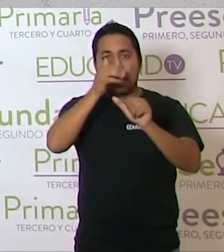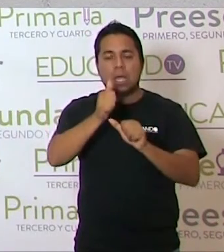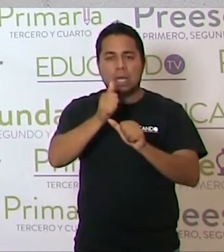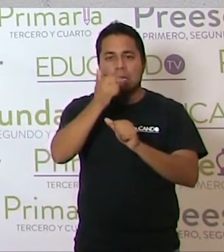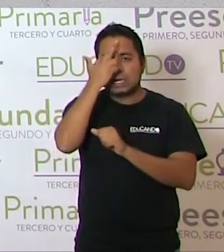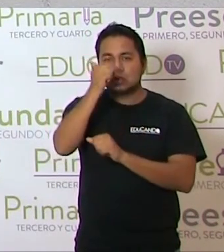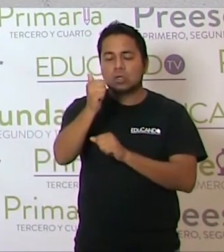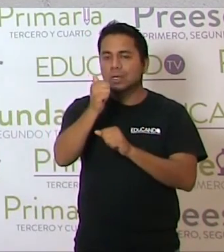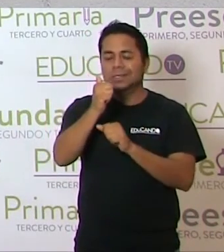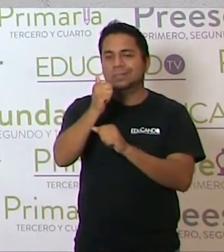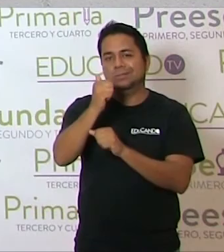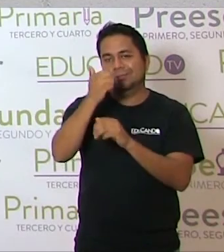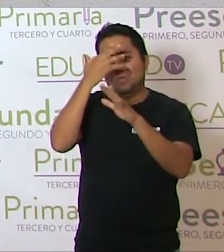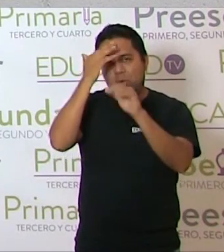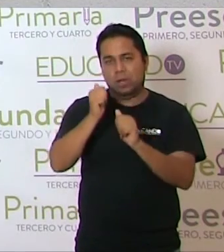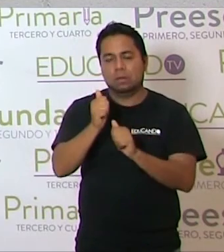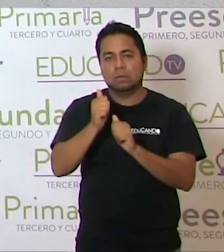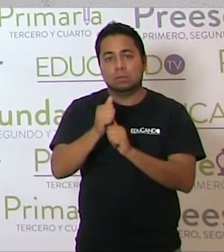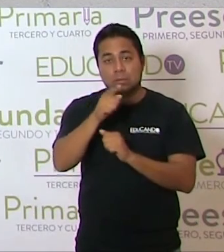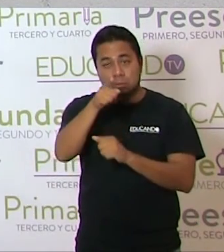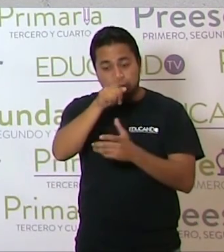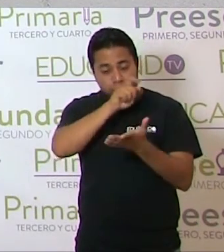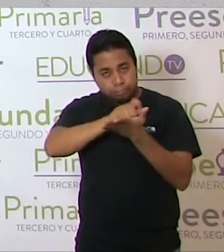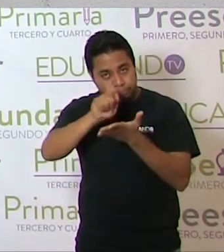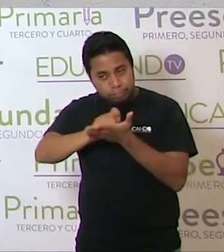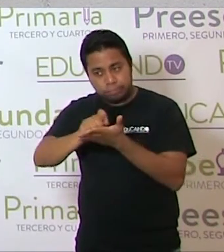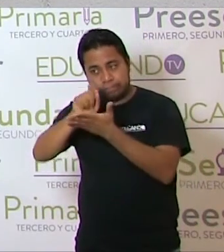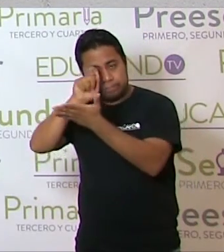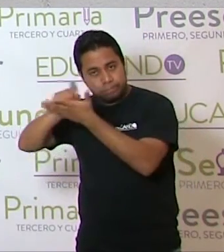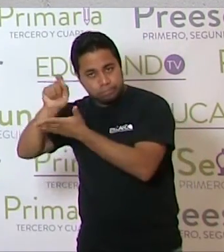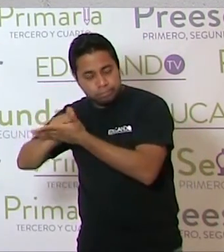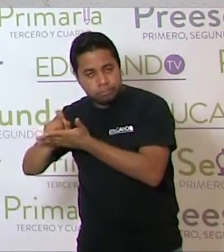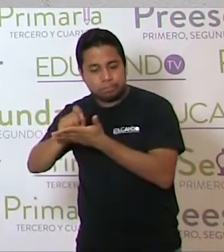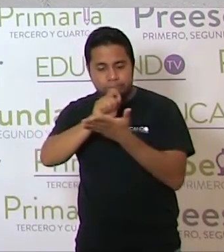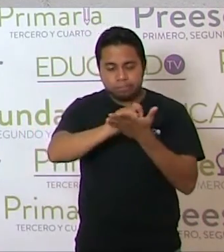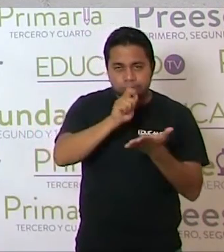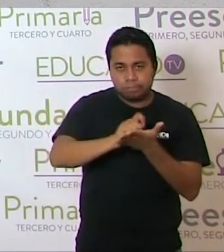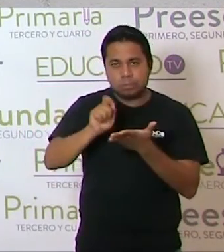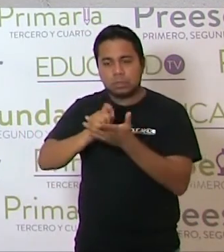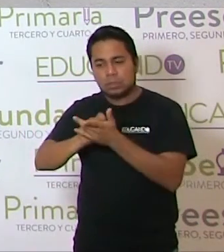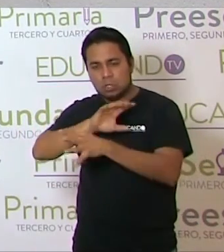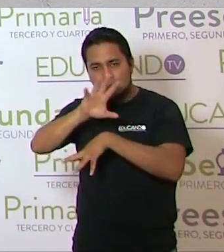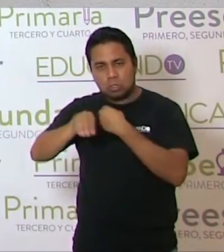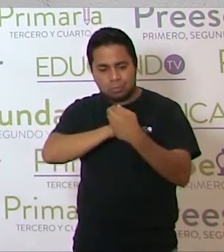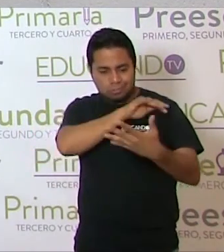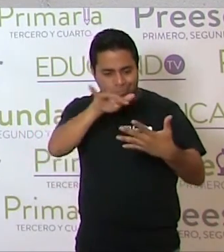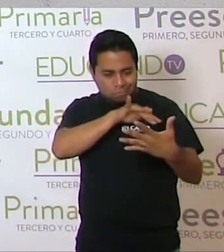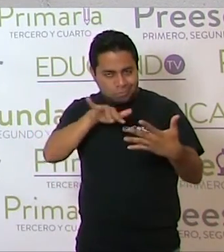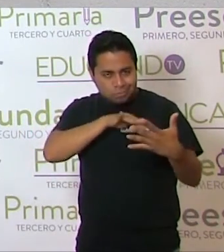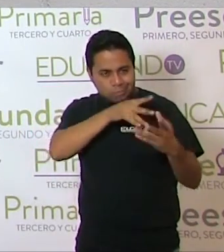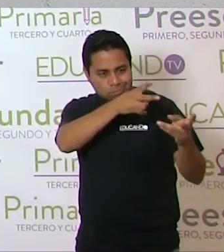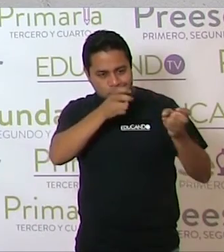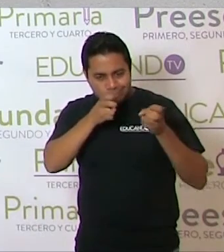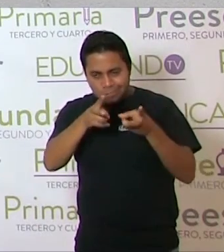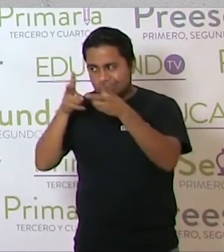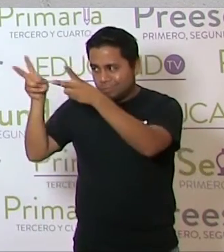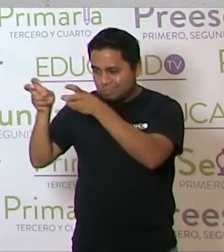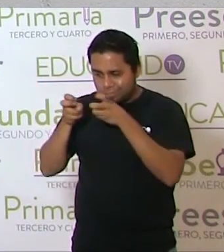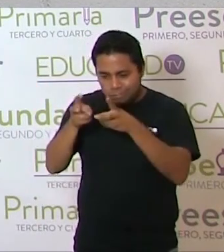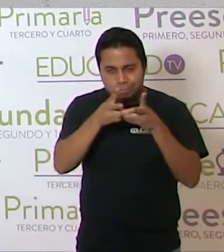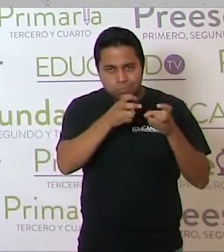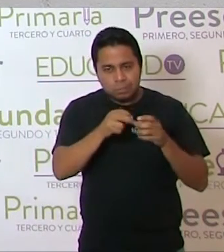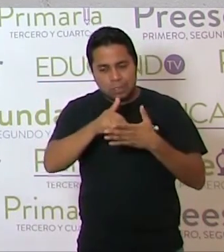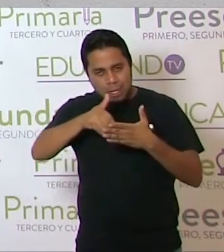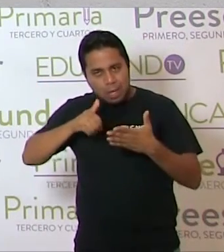y ustedes van a llenar esas columnas basado en todo el texto que vimos que leímos que